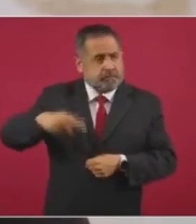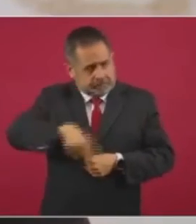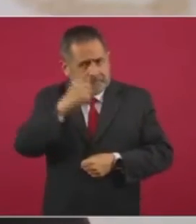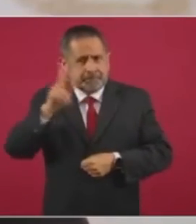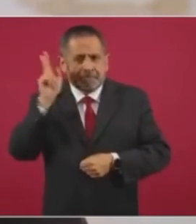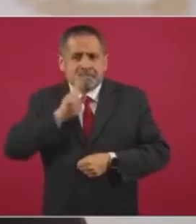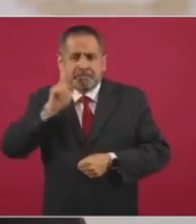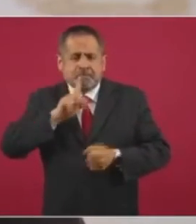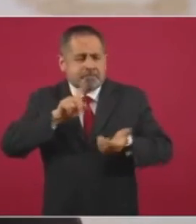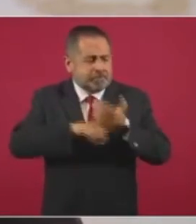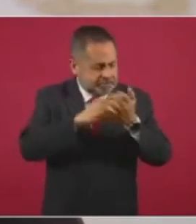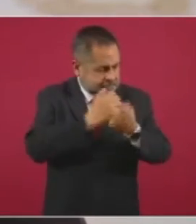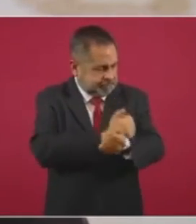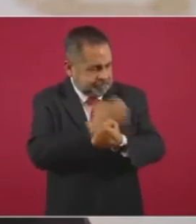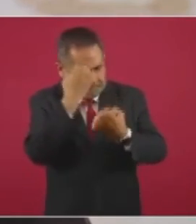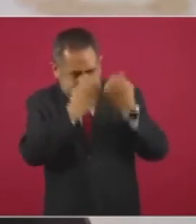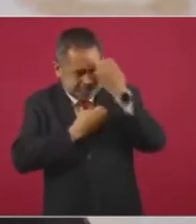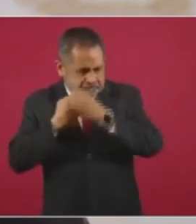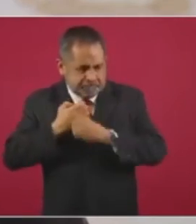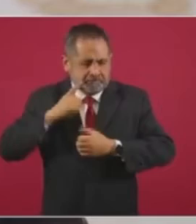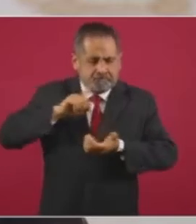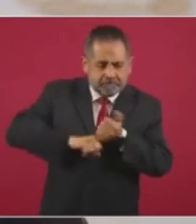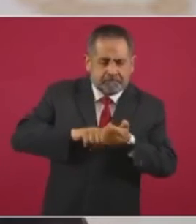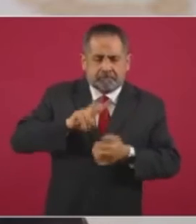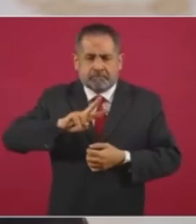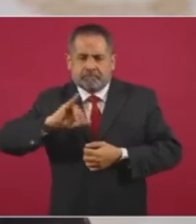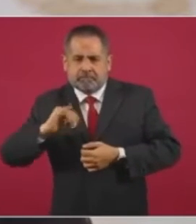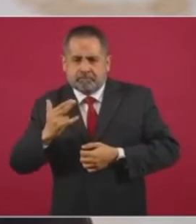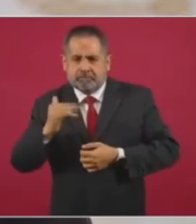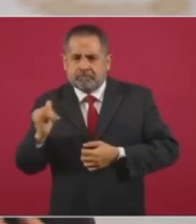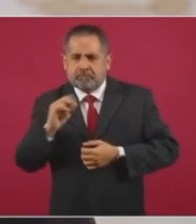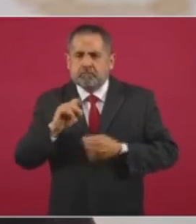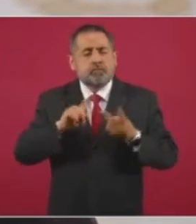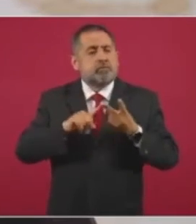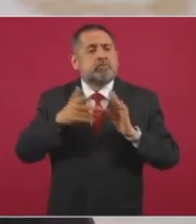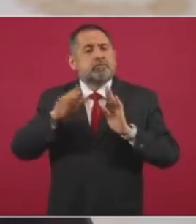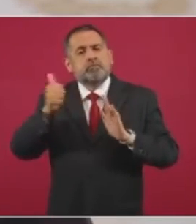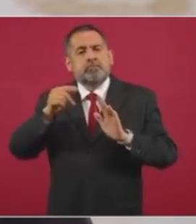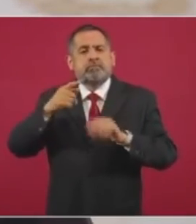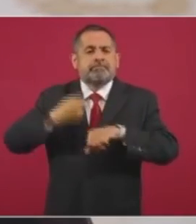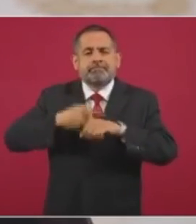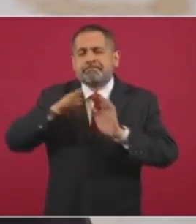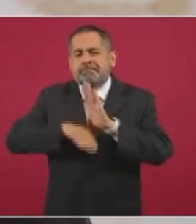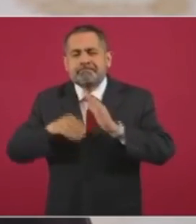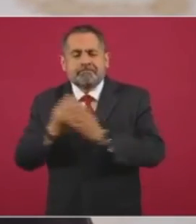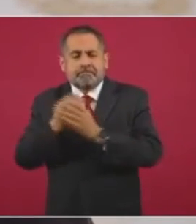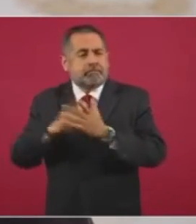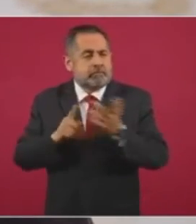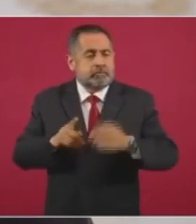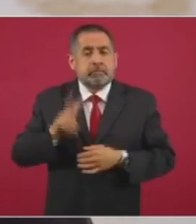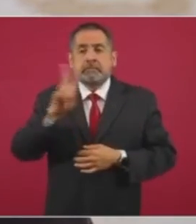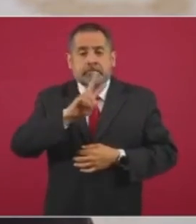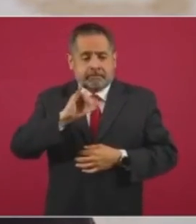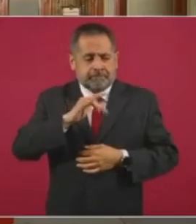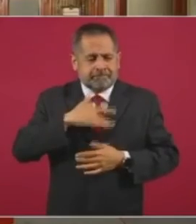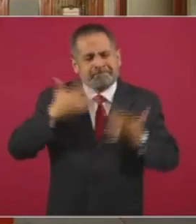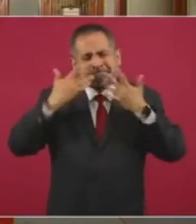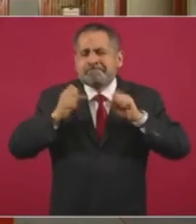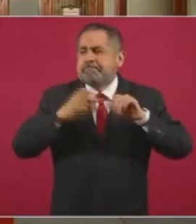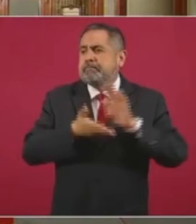para VIH, para otras infecciones de transmisión sexual, y si viven con VIH, no abandonar el